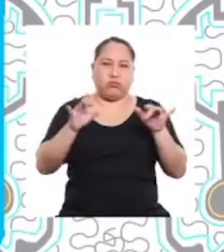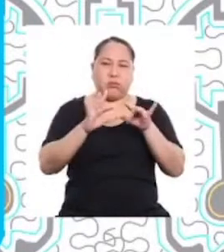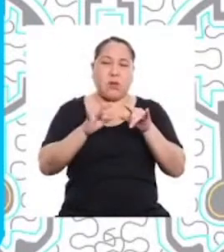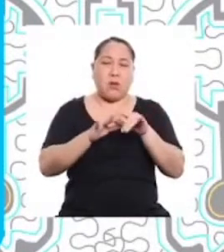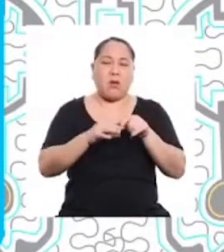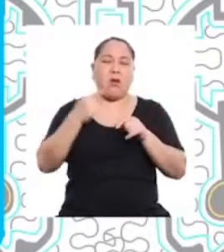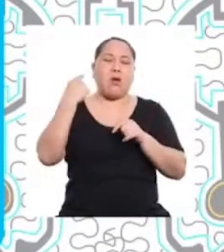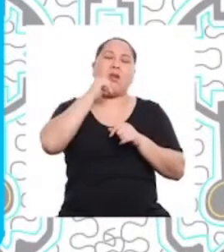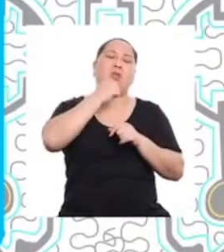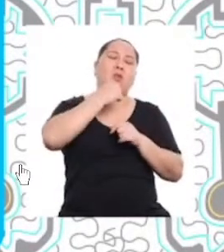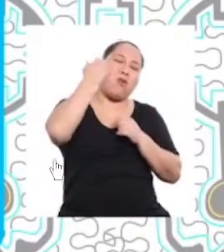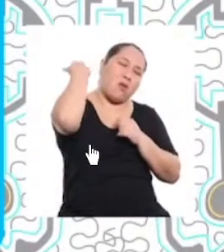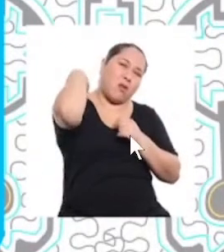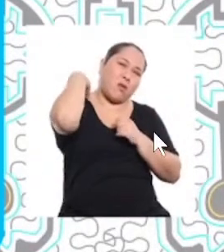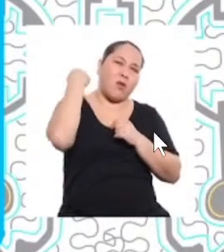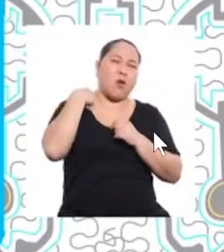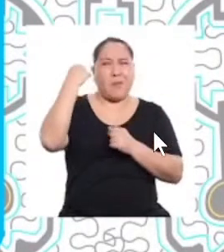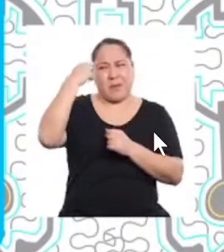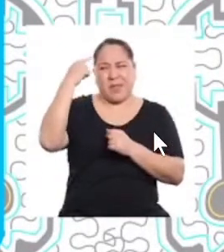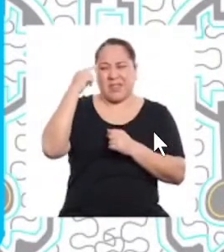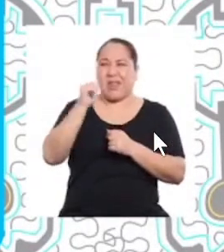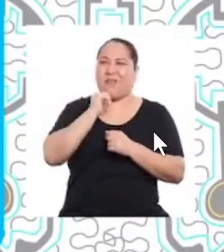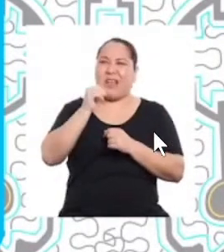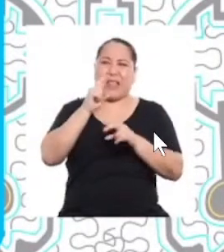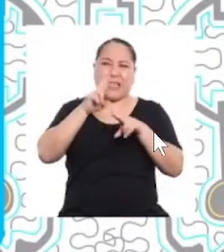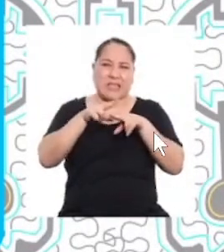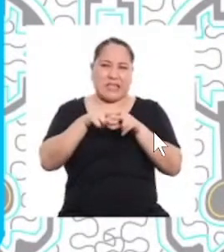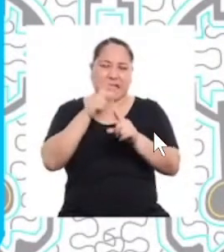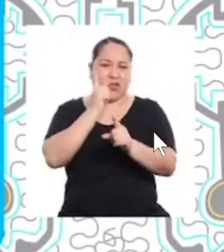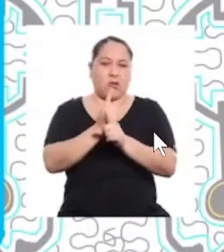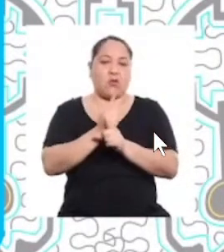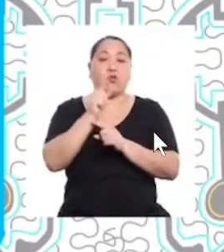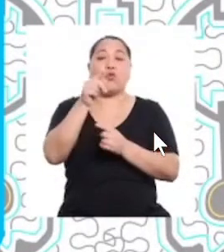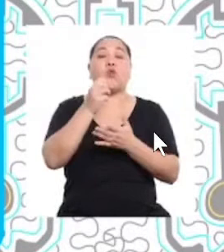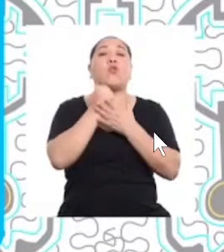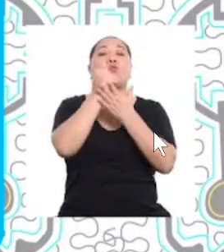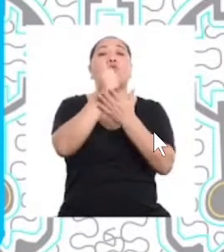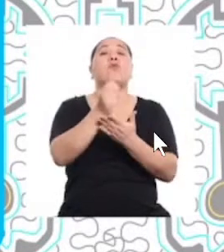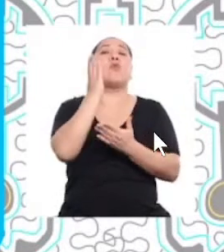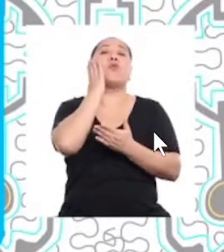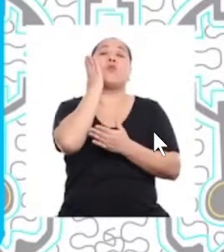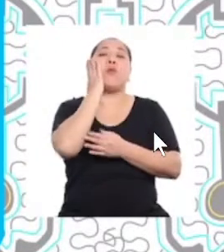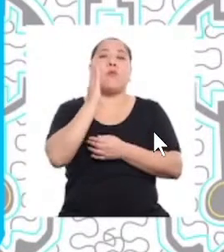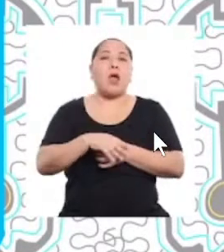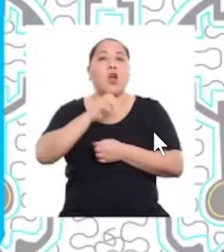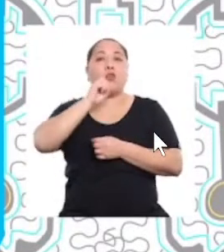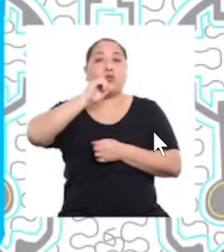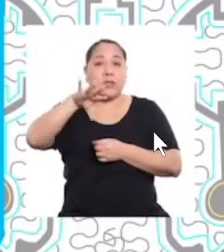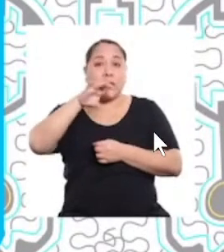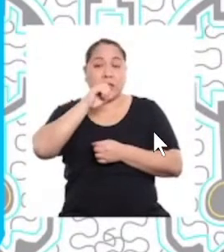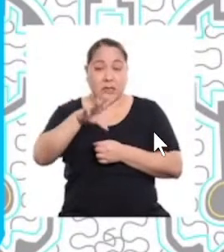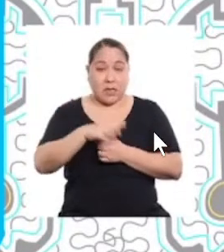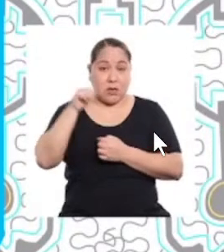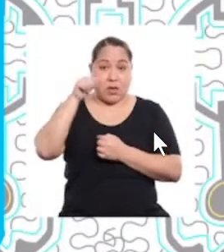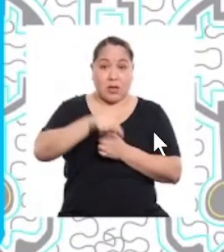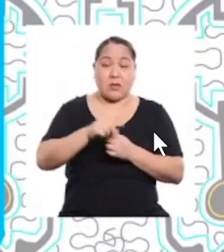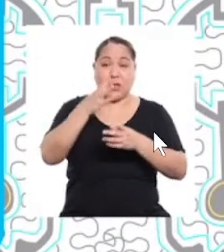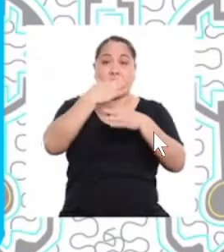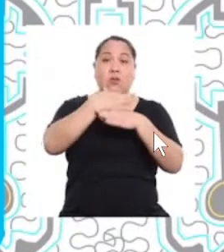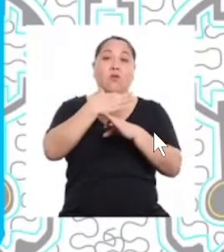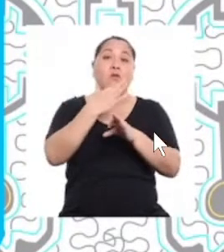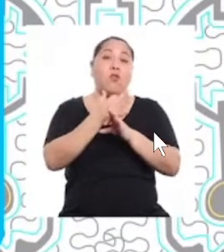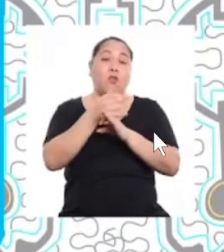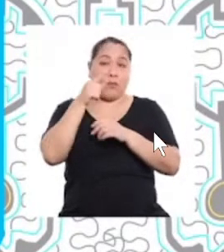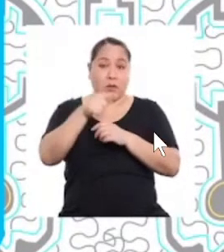dolor de espalda. Yo creo que es porque no se sienta correctamente. Puedes ayudar a tu mamá comentándole sobre